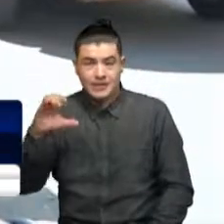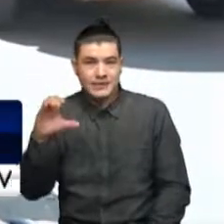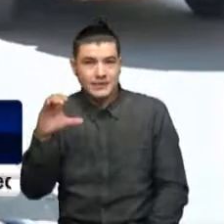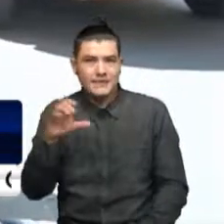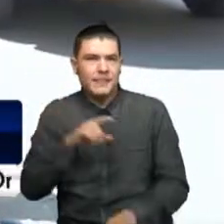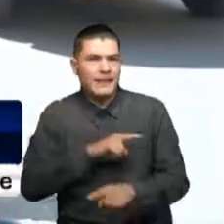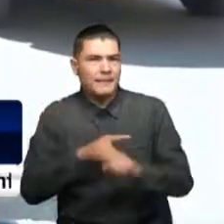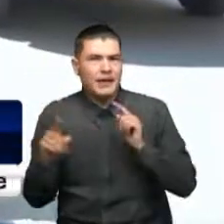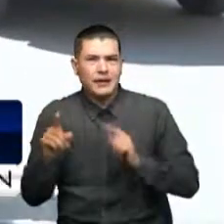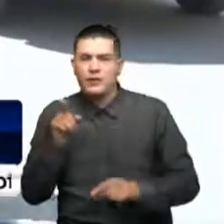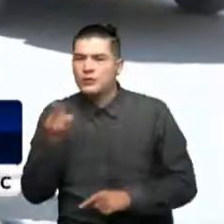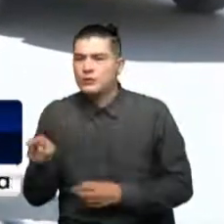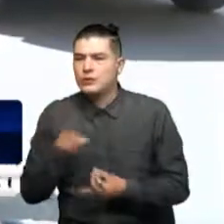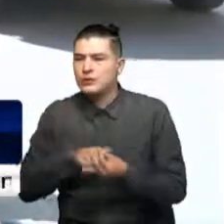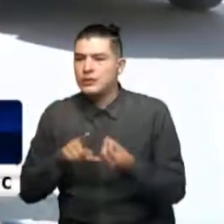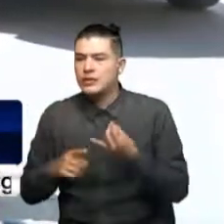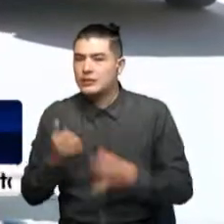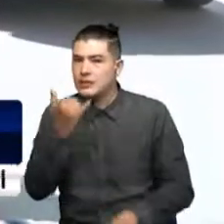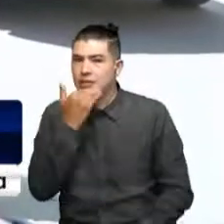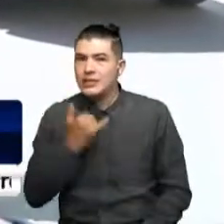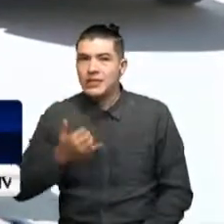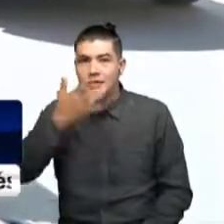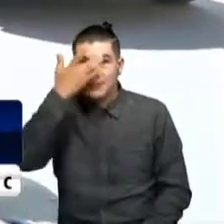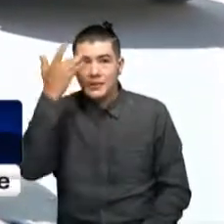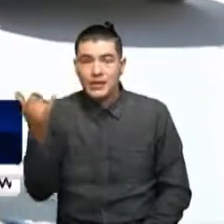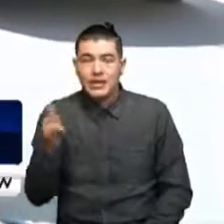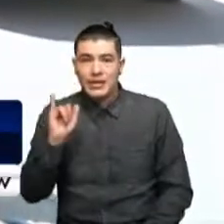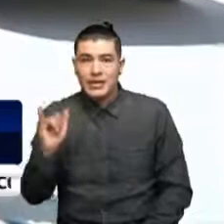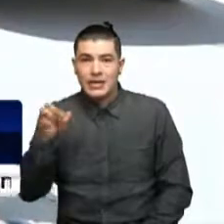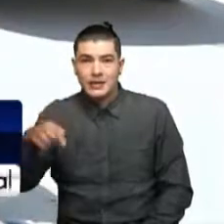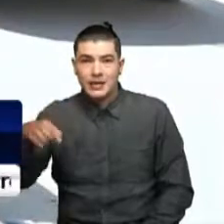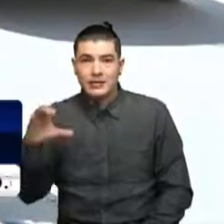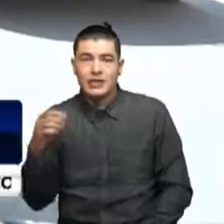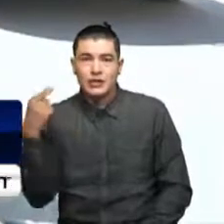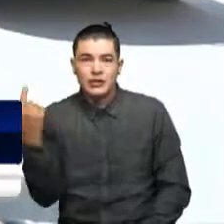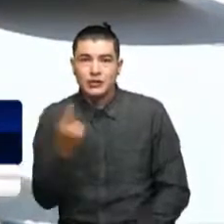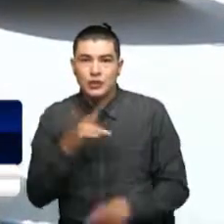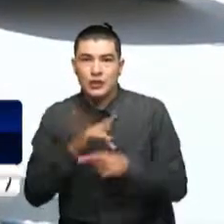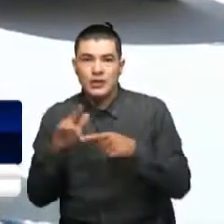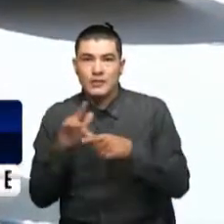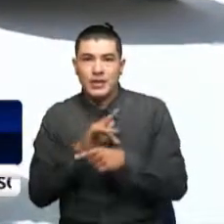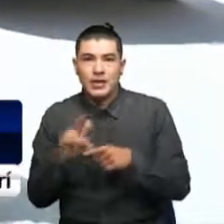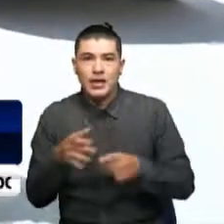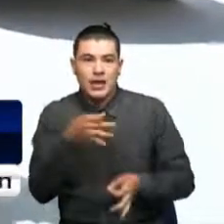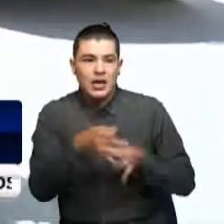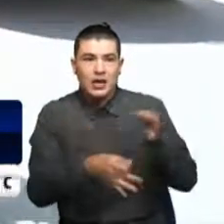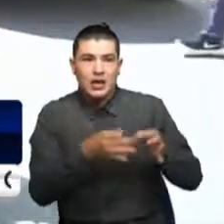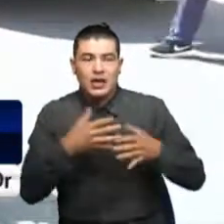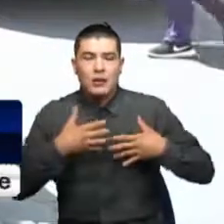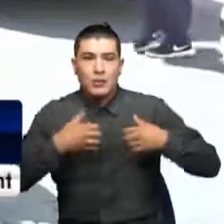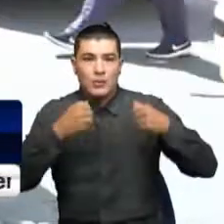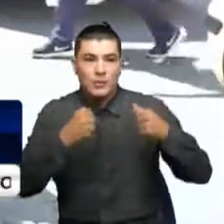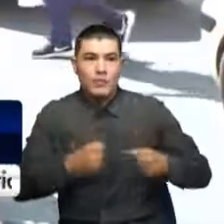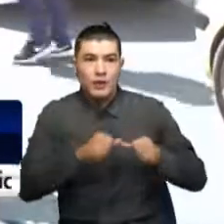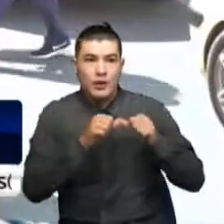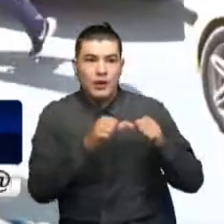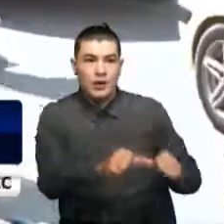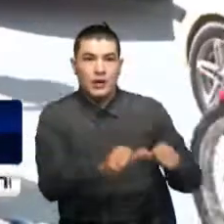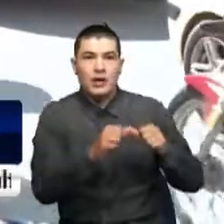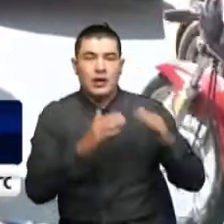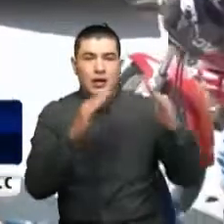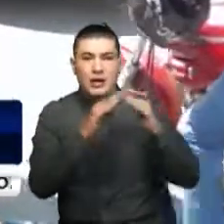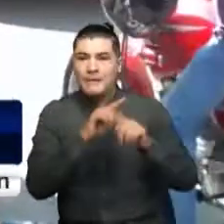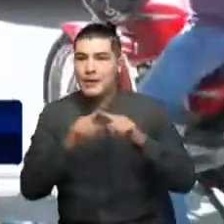lo cual es un craso error toda vez que el ipc sólo aplica para conservación catastral no para